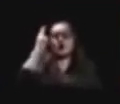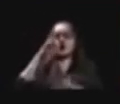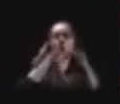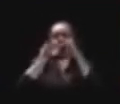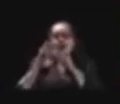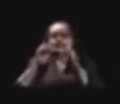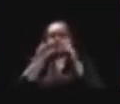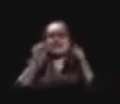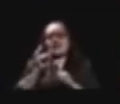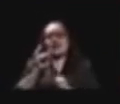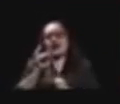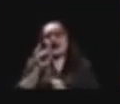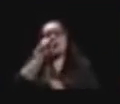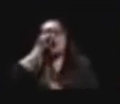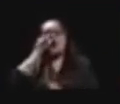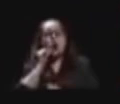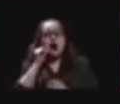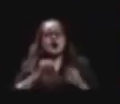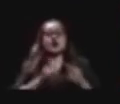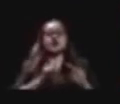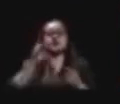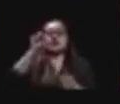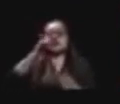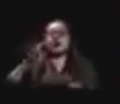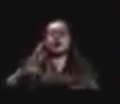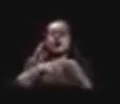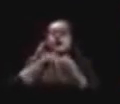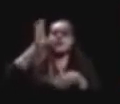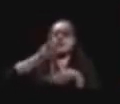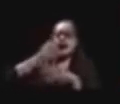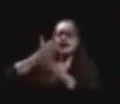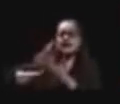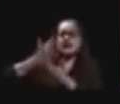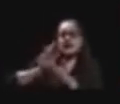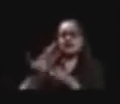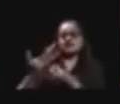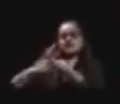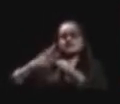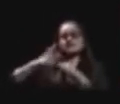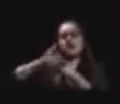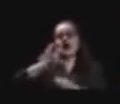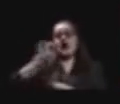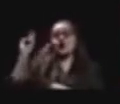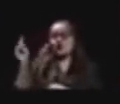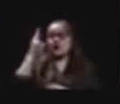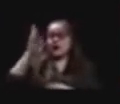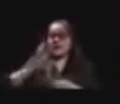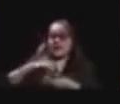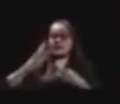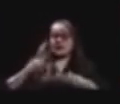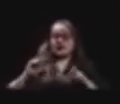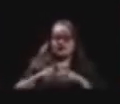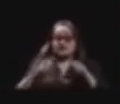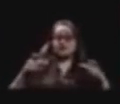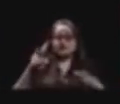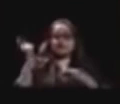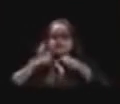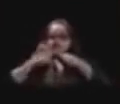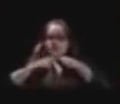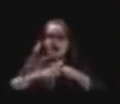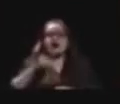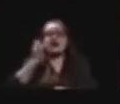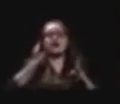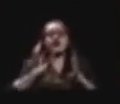sistema Benito Juárez y la ampliación de la matrícula de las universidades existentes, y también crearemos